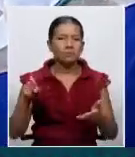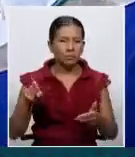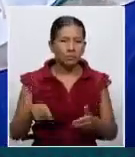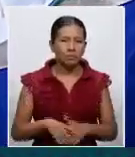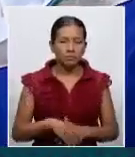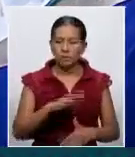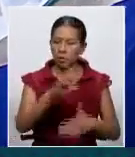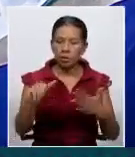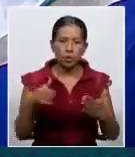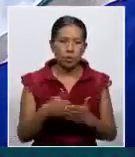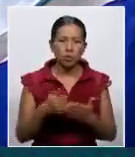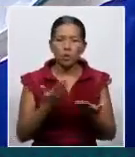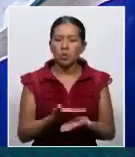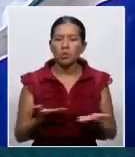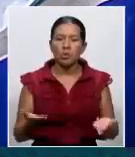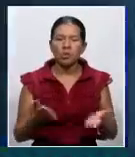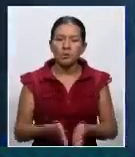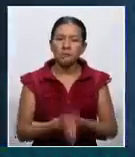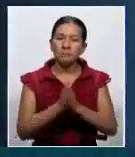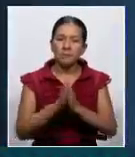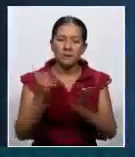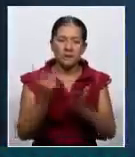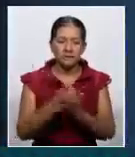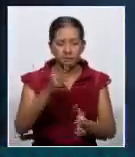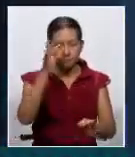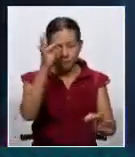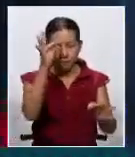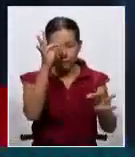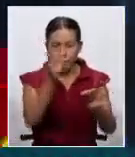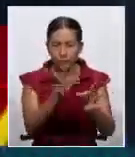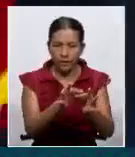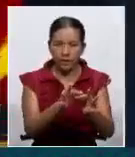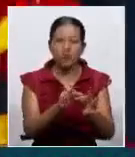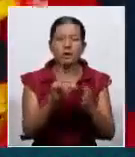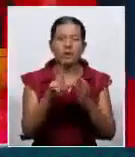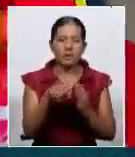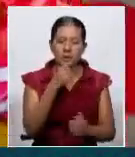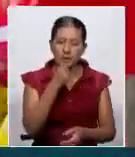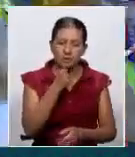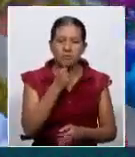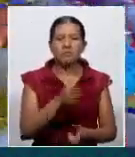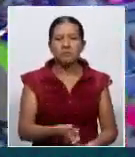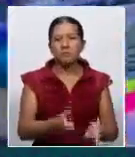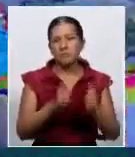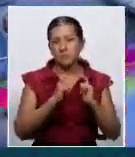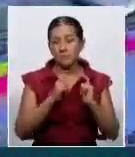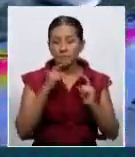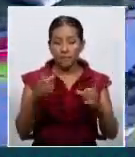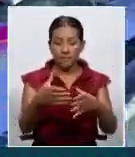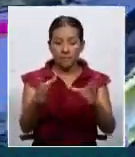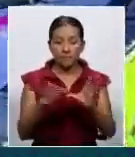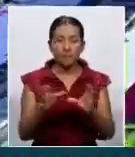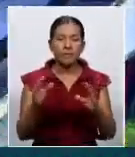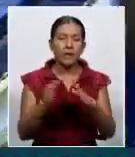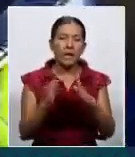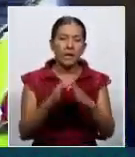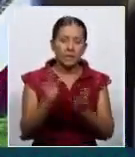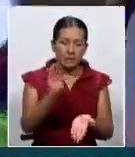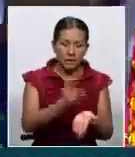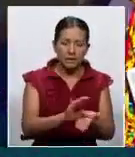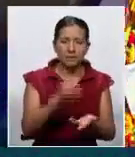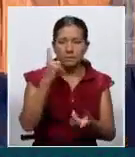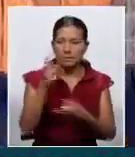Todo lo que se pide con fe lo llega. ¿Qué es lo que lleva? Lleva de todo, casita para suerte,